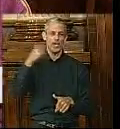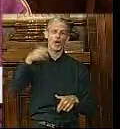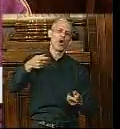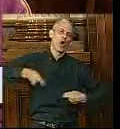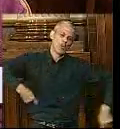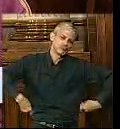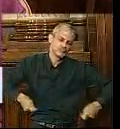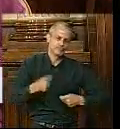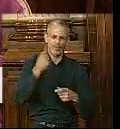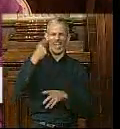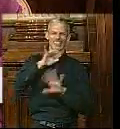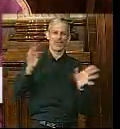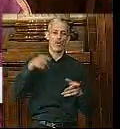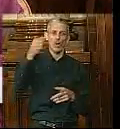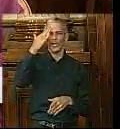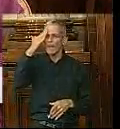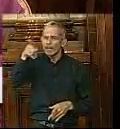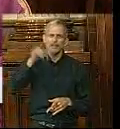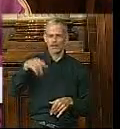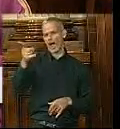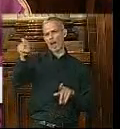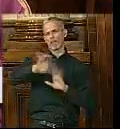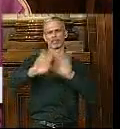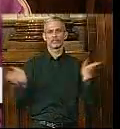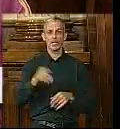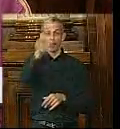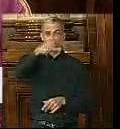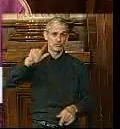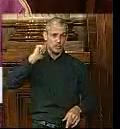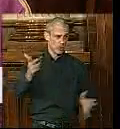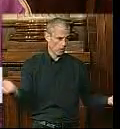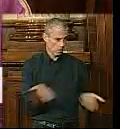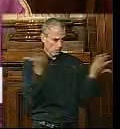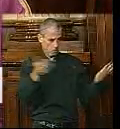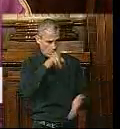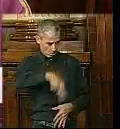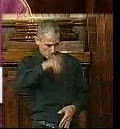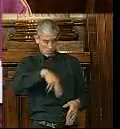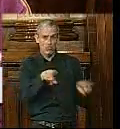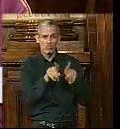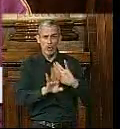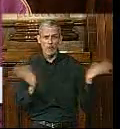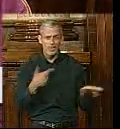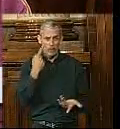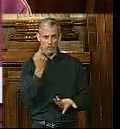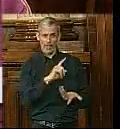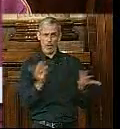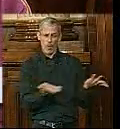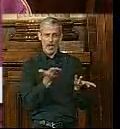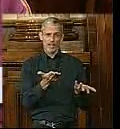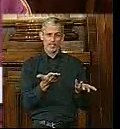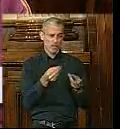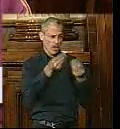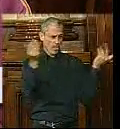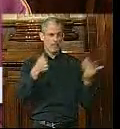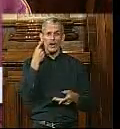te das cuenta, con la gente de discapacidad mental te das cuenta, y los sordos pasan desapercibidos. Y como además de pasar